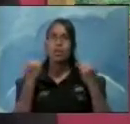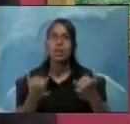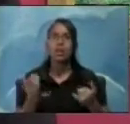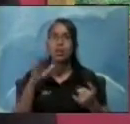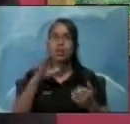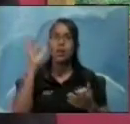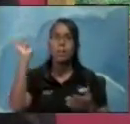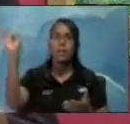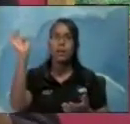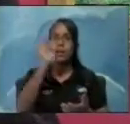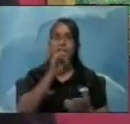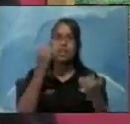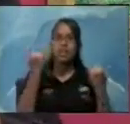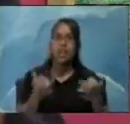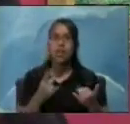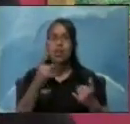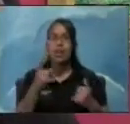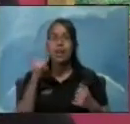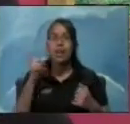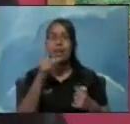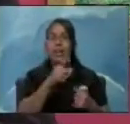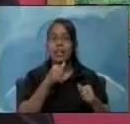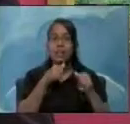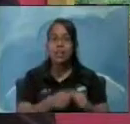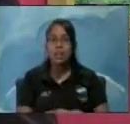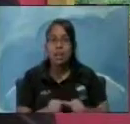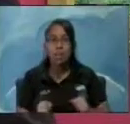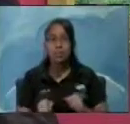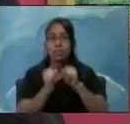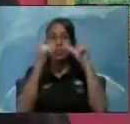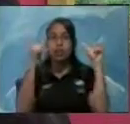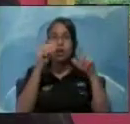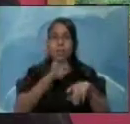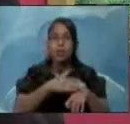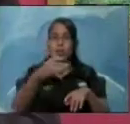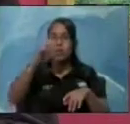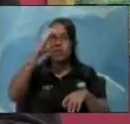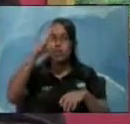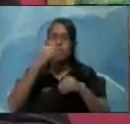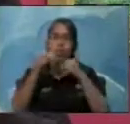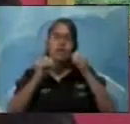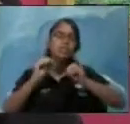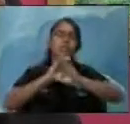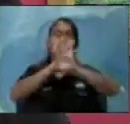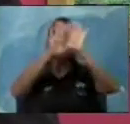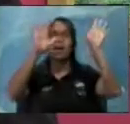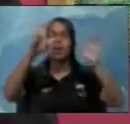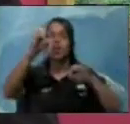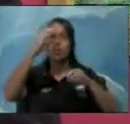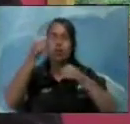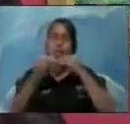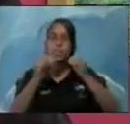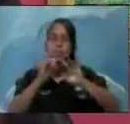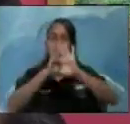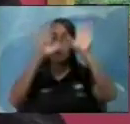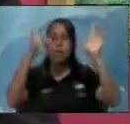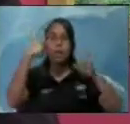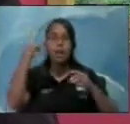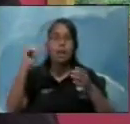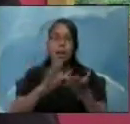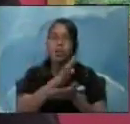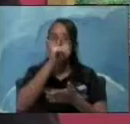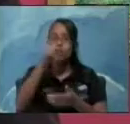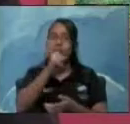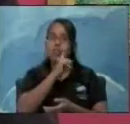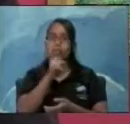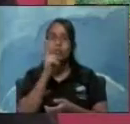predicando Y ahora se la gente queda perpleja porque Dios hace milagros Dios hace maravillas para la gloria de su